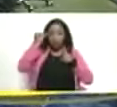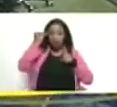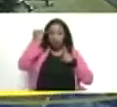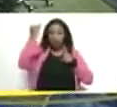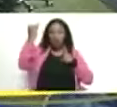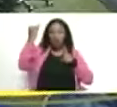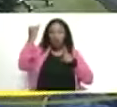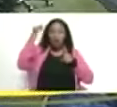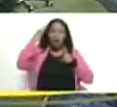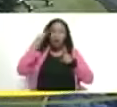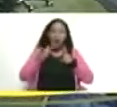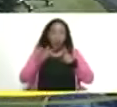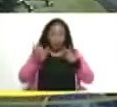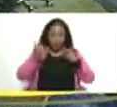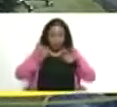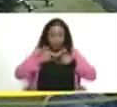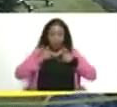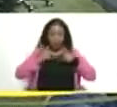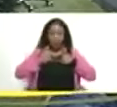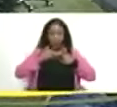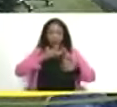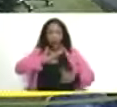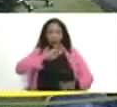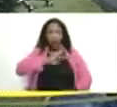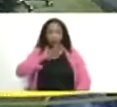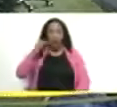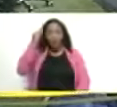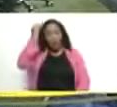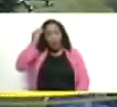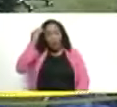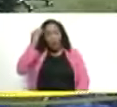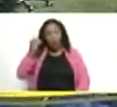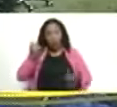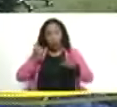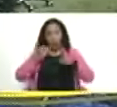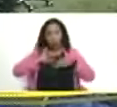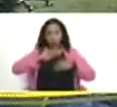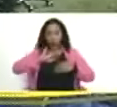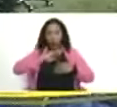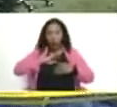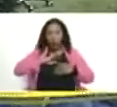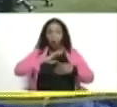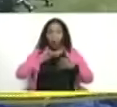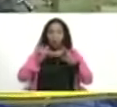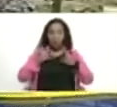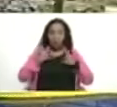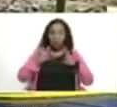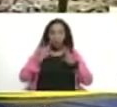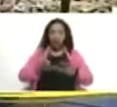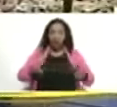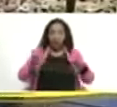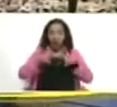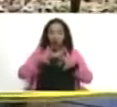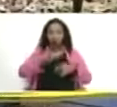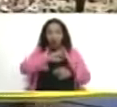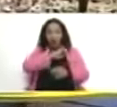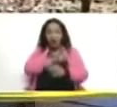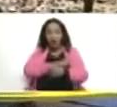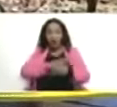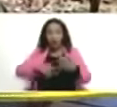Bolívar. Nuestra doctrina, nuestro pensamiento, nuestros valores, nuestra fuerza espiritual, nuestra